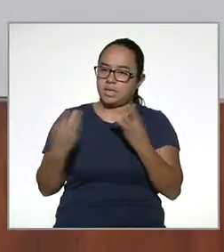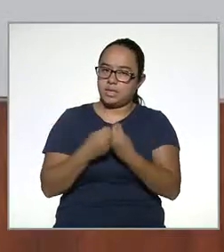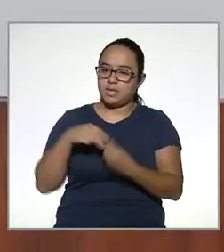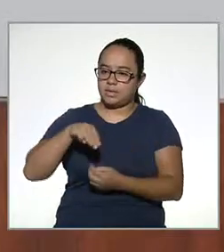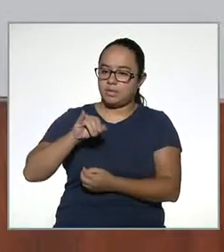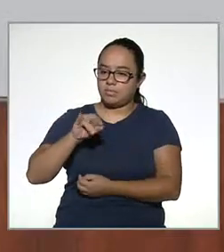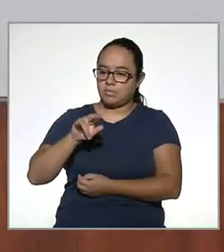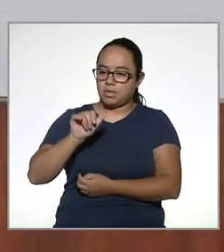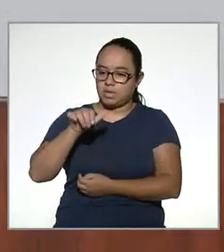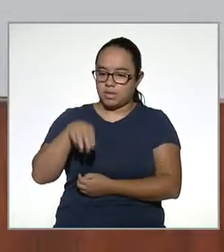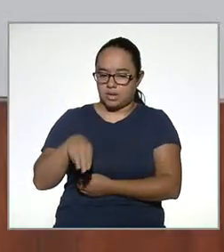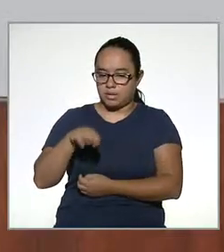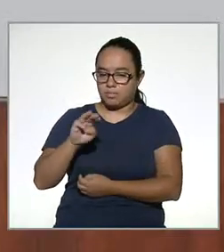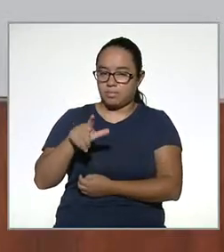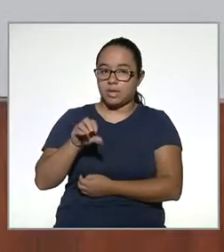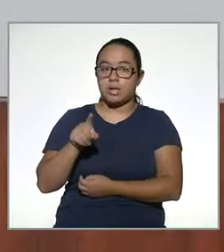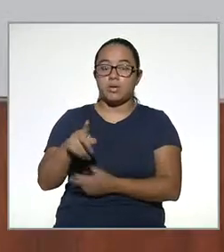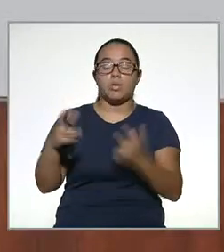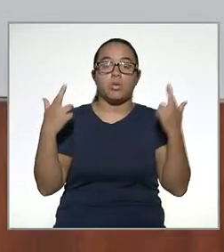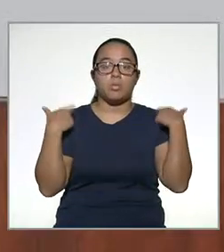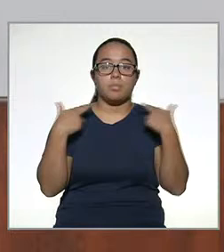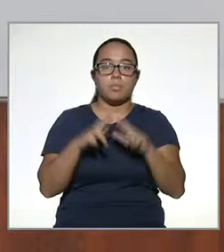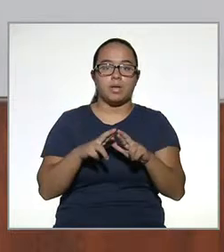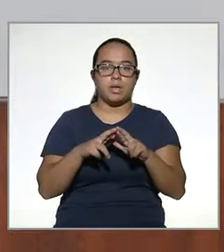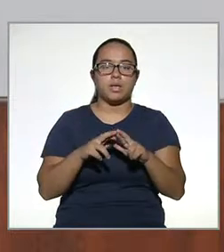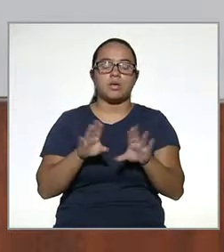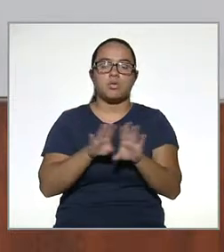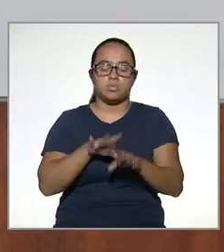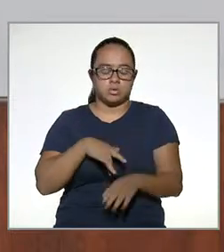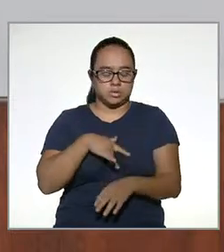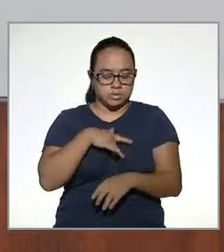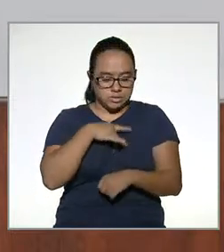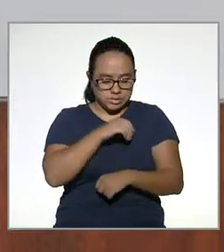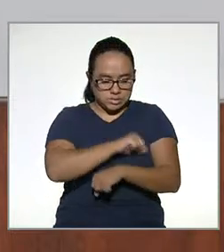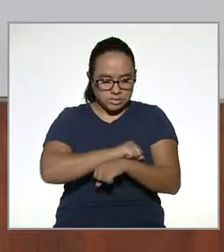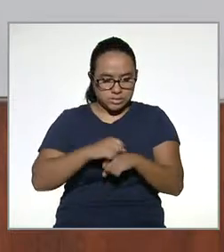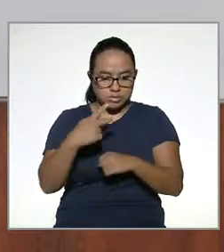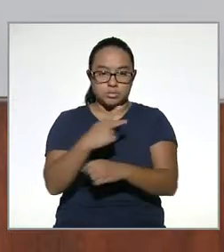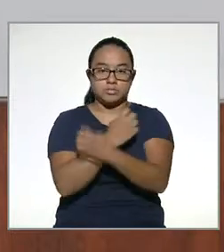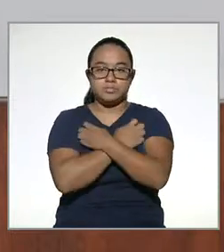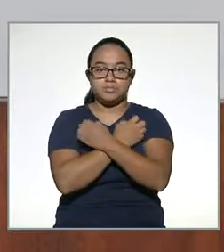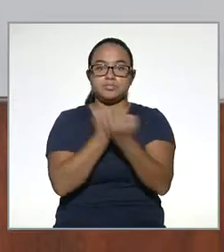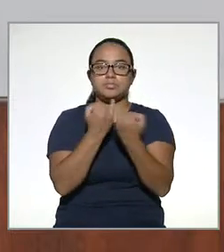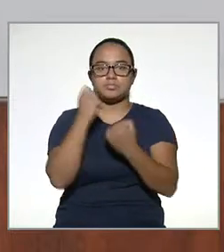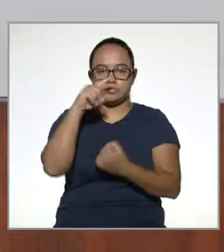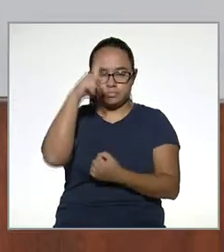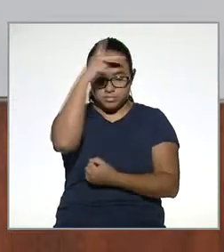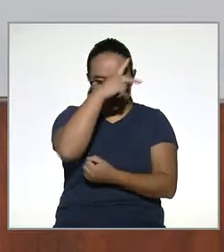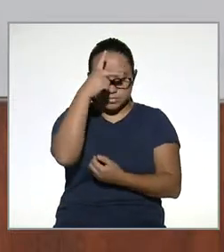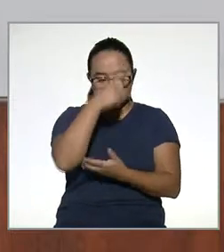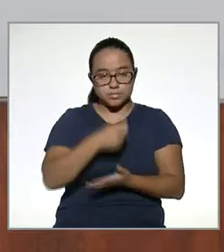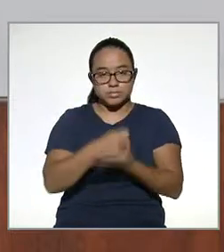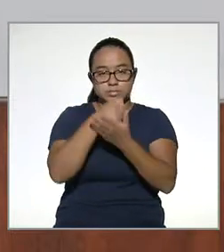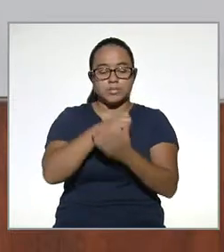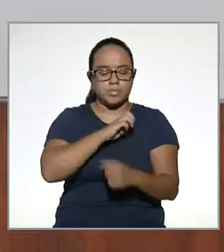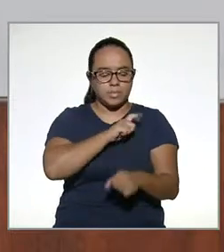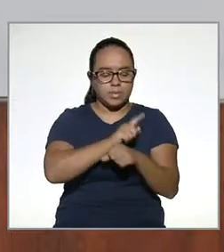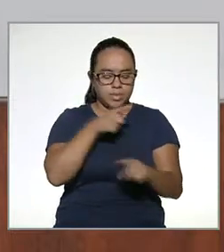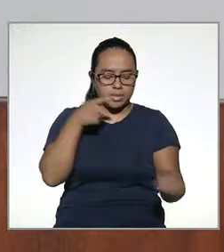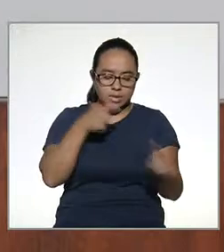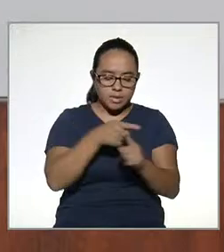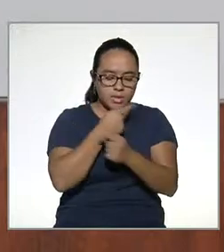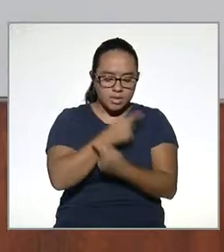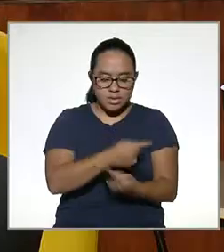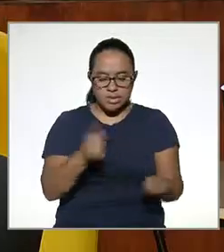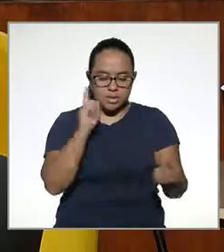Miriam Melo. Ella es maestra en sensibilización educativa y psicoterapeuta especialista en niñas, niños